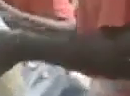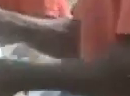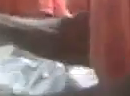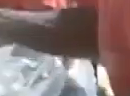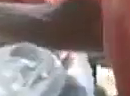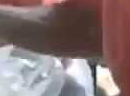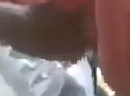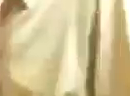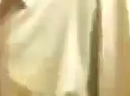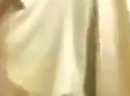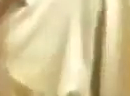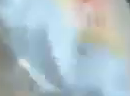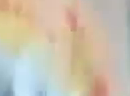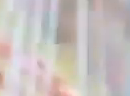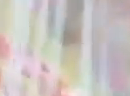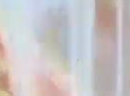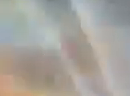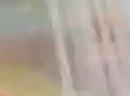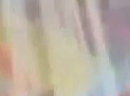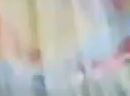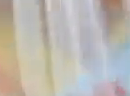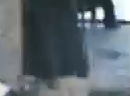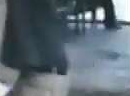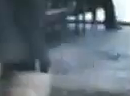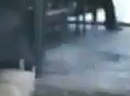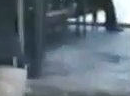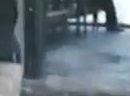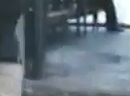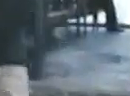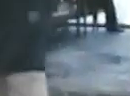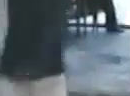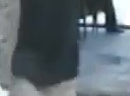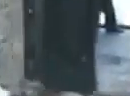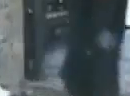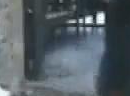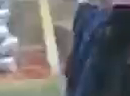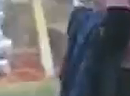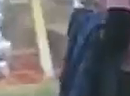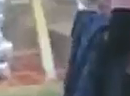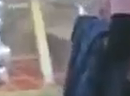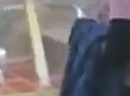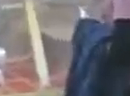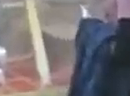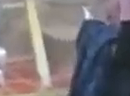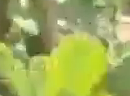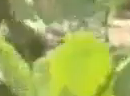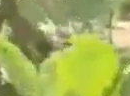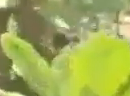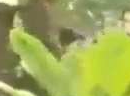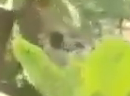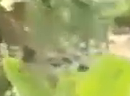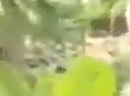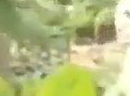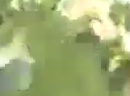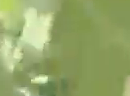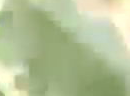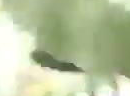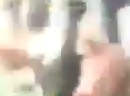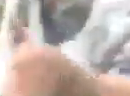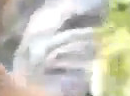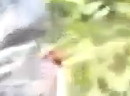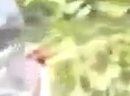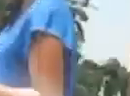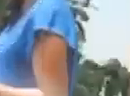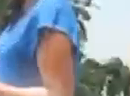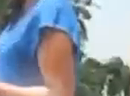En medio de la resistencia contra la guerra económica, política, nacieron los CLAP. Verdaderamente es una organización